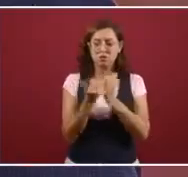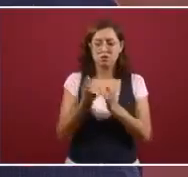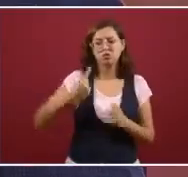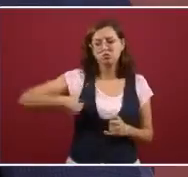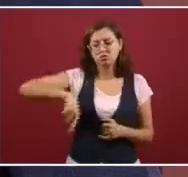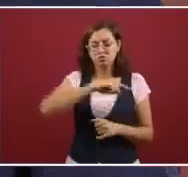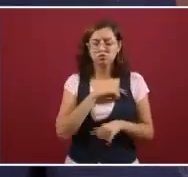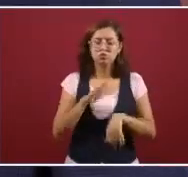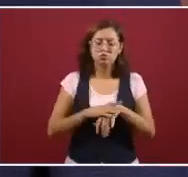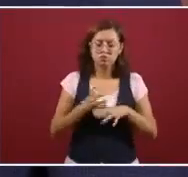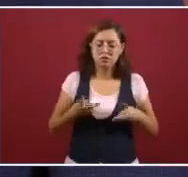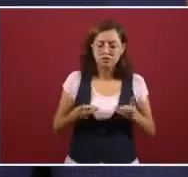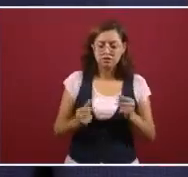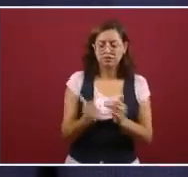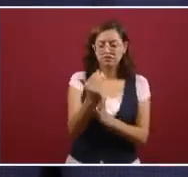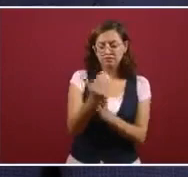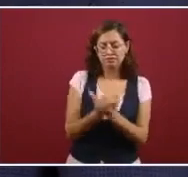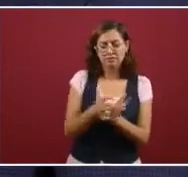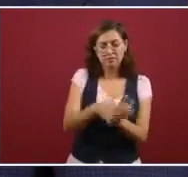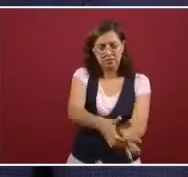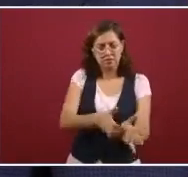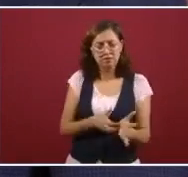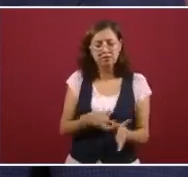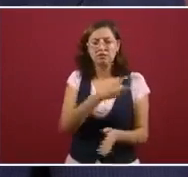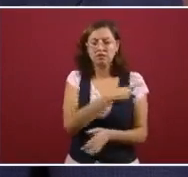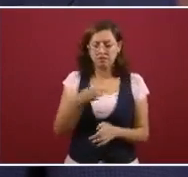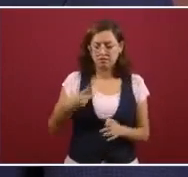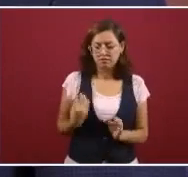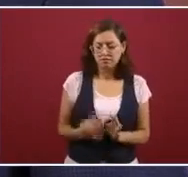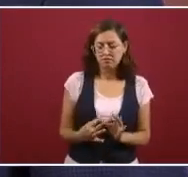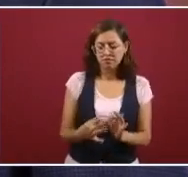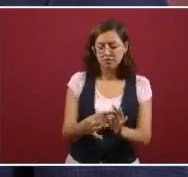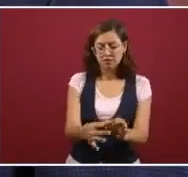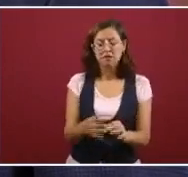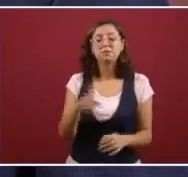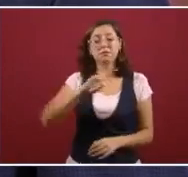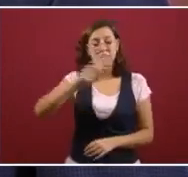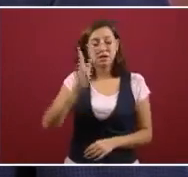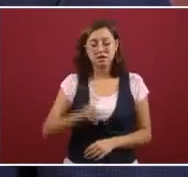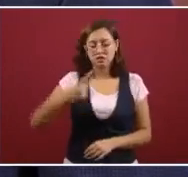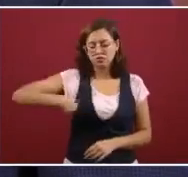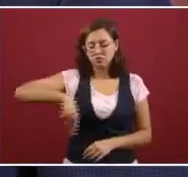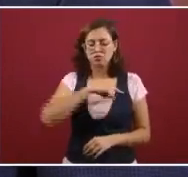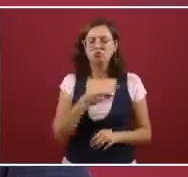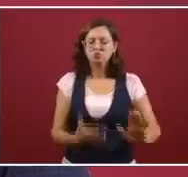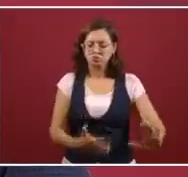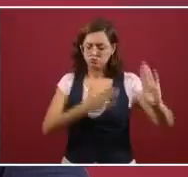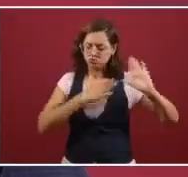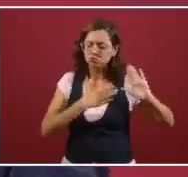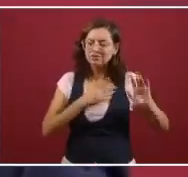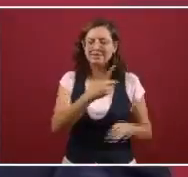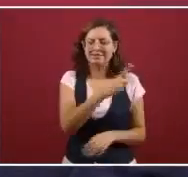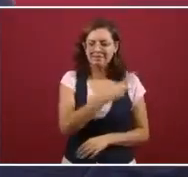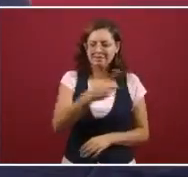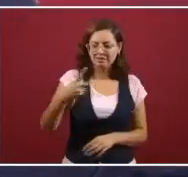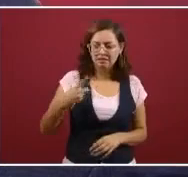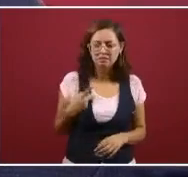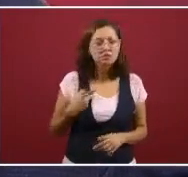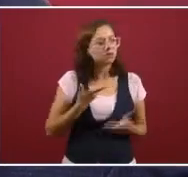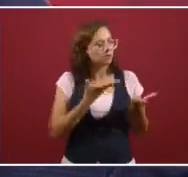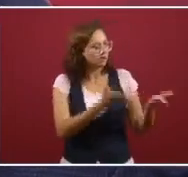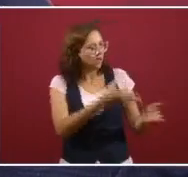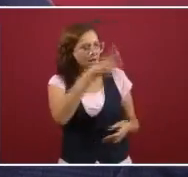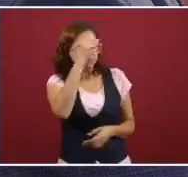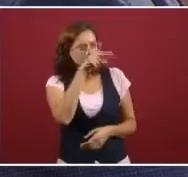los costos. Pero es nuestro deber, y vamos a hacer una campaña de veras muy fuerte, pues de veras aprendiendo de usted,